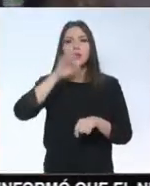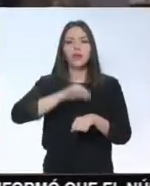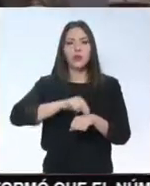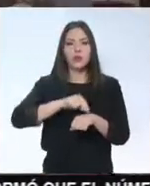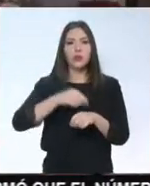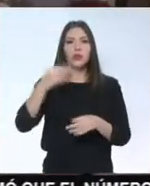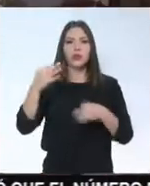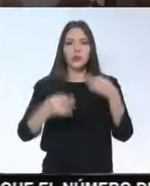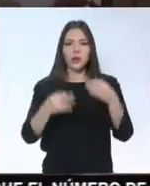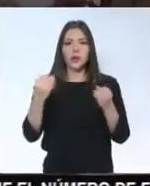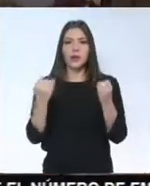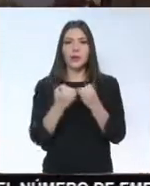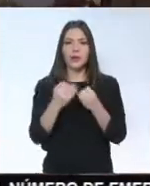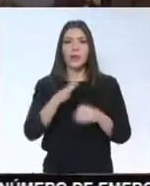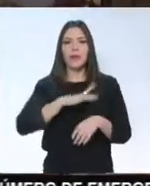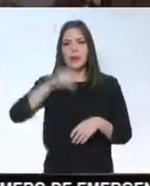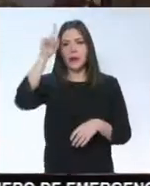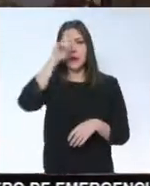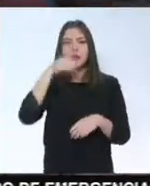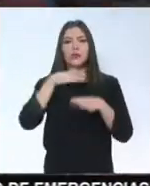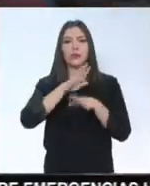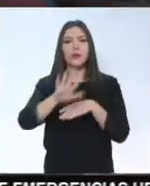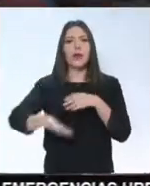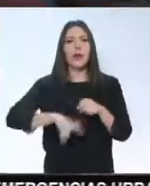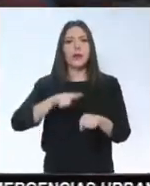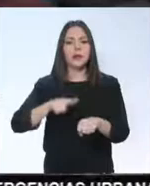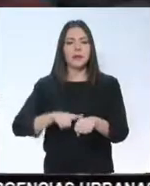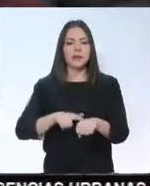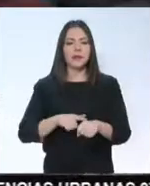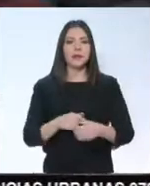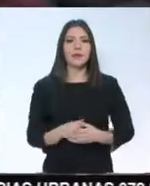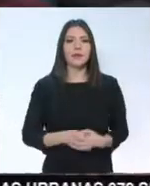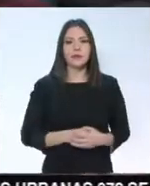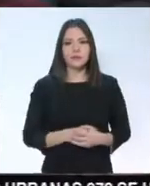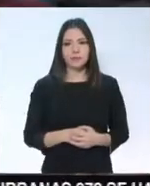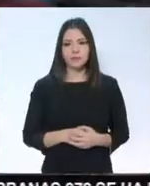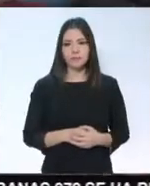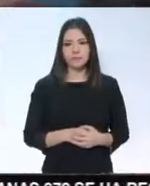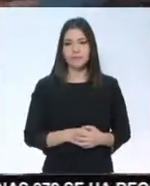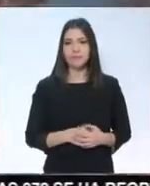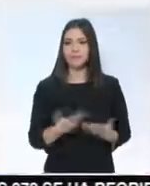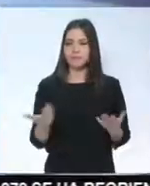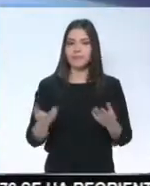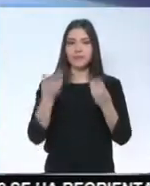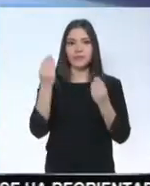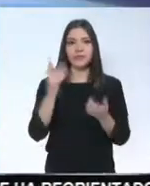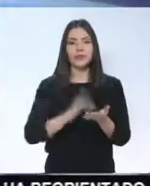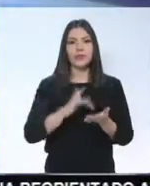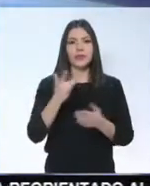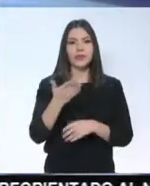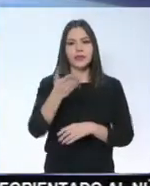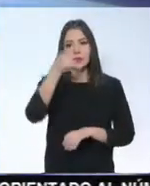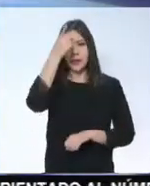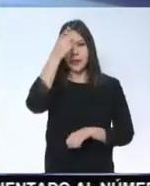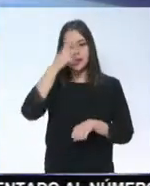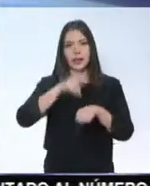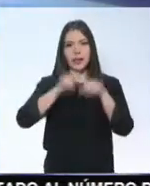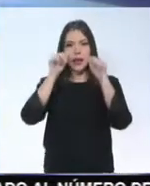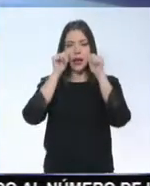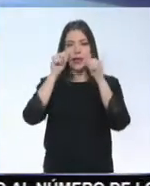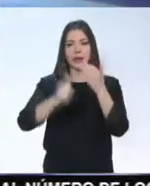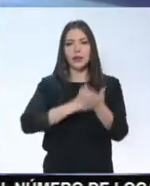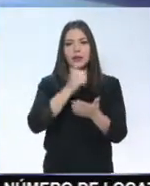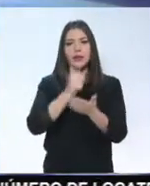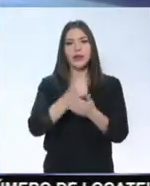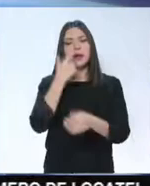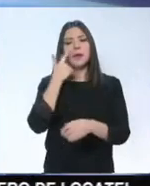jurídica y también tenemos asesoría veterinaria. Bueno, pues ahí está la información. Muchísimas gracias, Jorge Luis Pérez, director de Atención Ciudadana de la Agencia